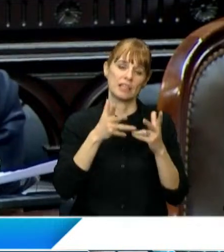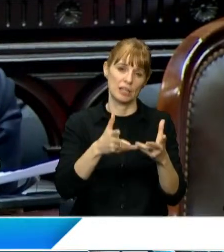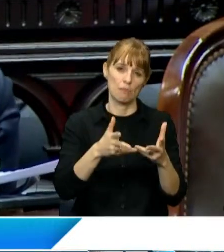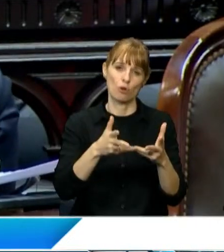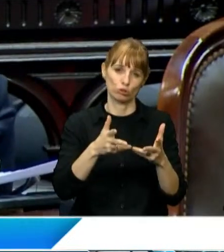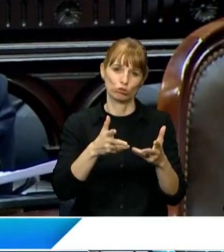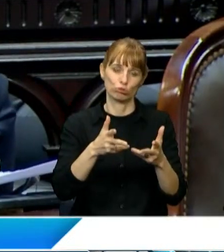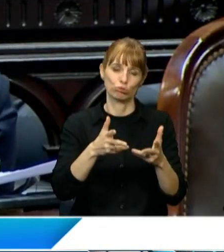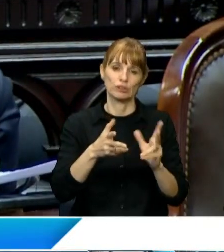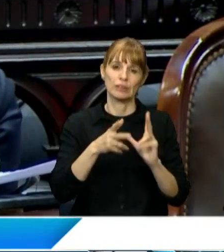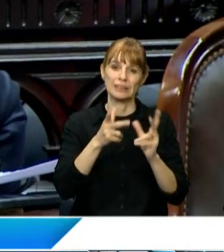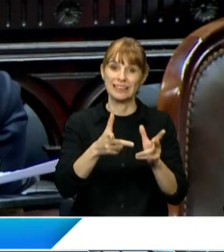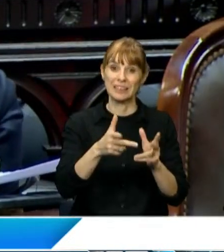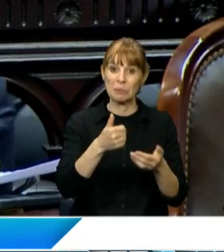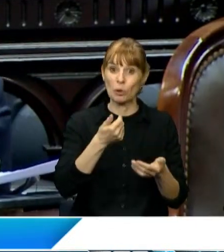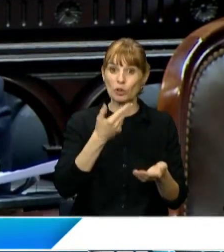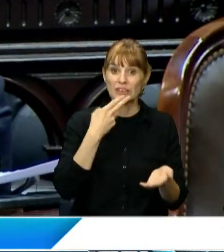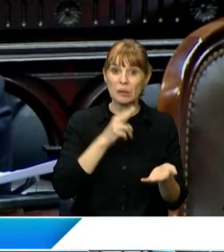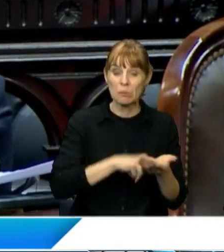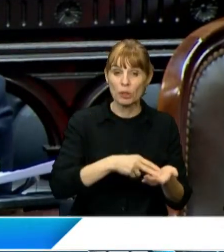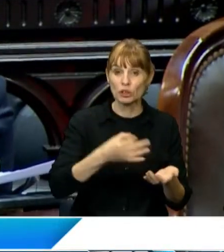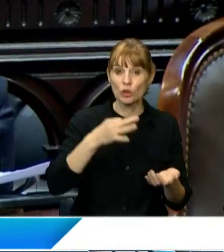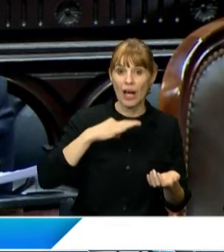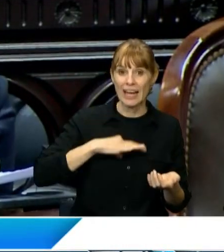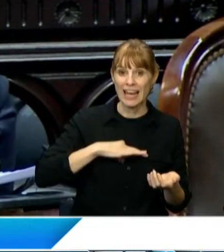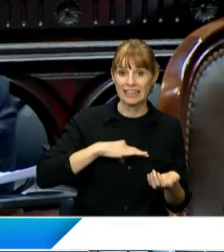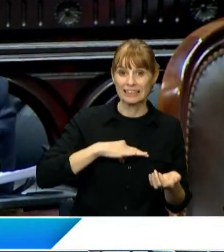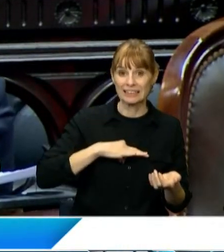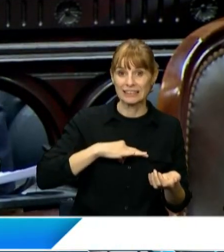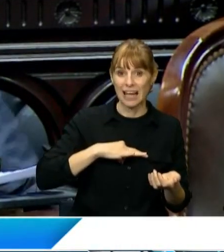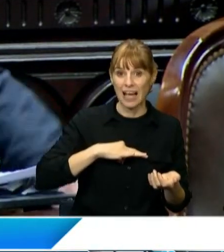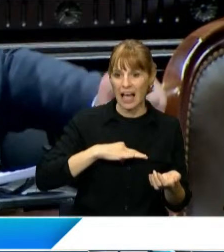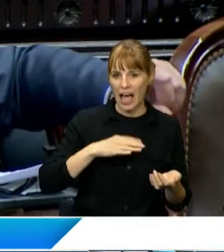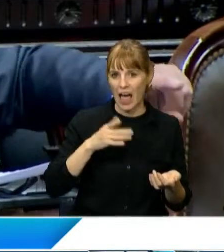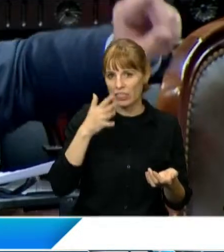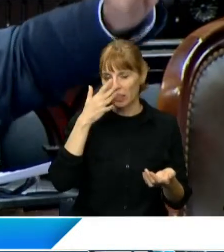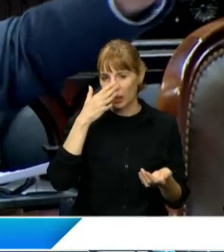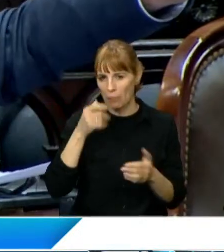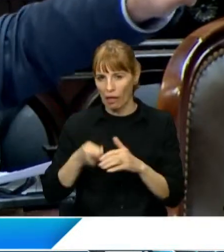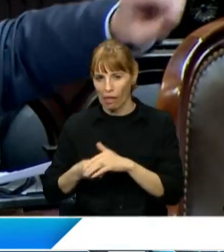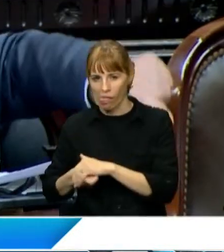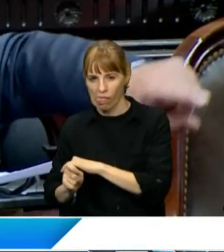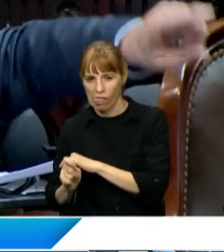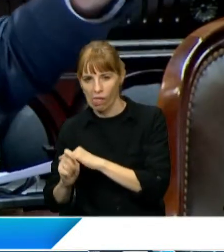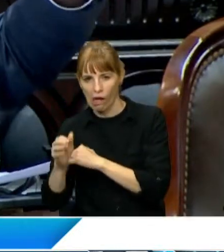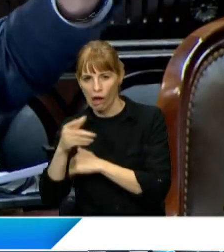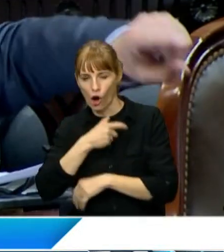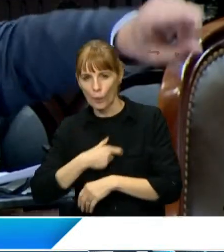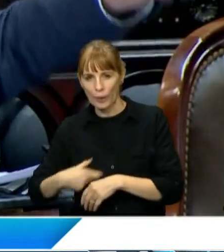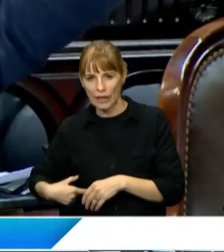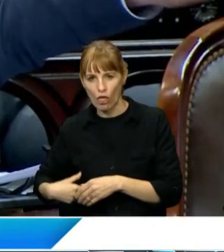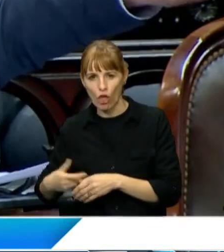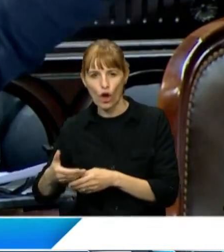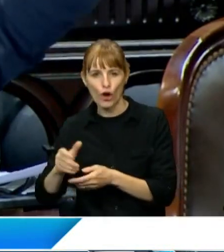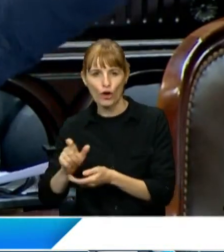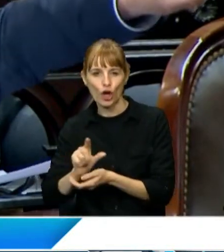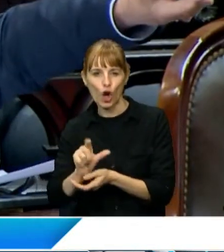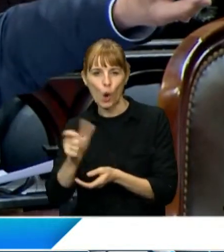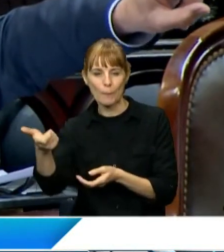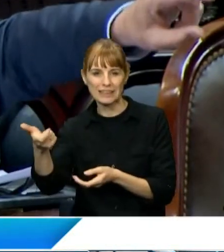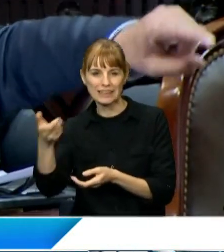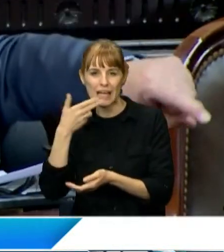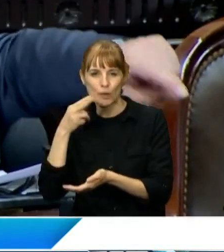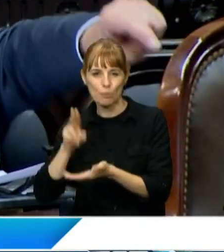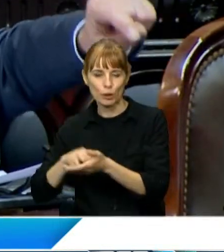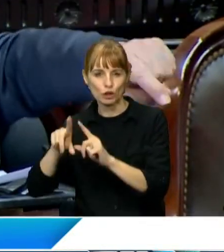lo que estaban haciendo con ganancia, mientras le prometían por abajo a los gobernadores que lo iban a compensar con el impuesto al